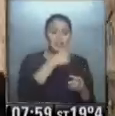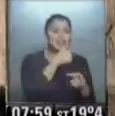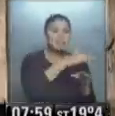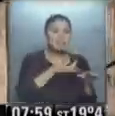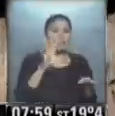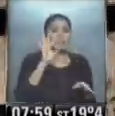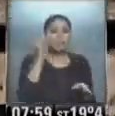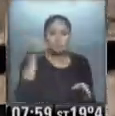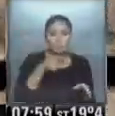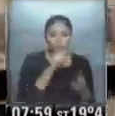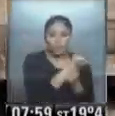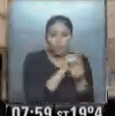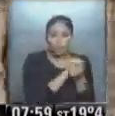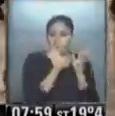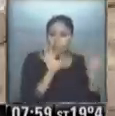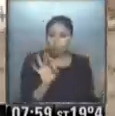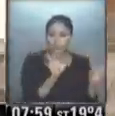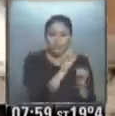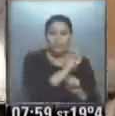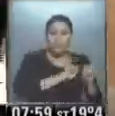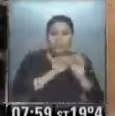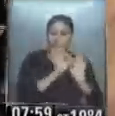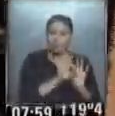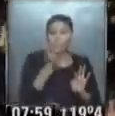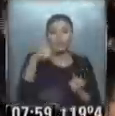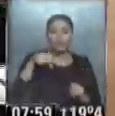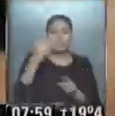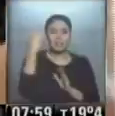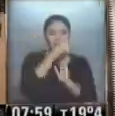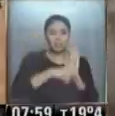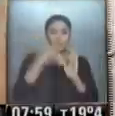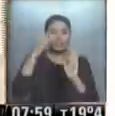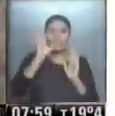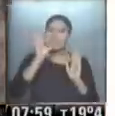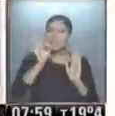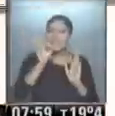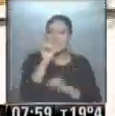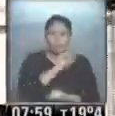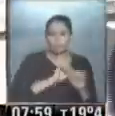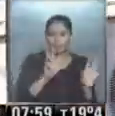saneamiento. Este informe lo hicieron cuando había cero saneamiento.